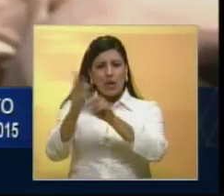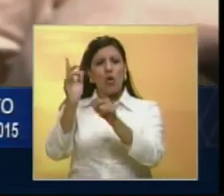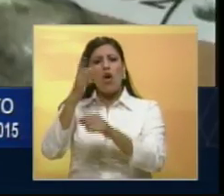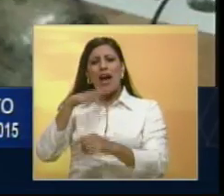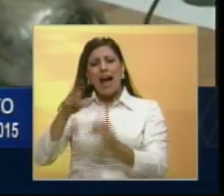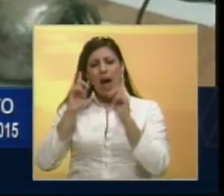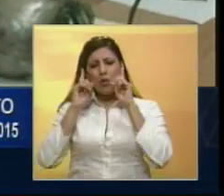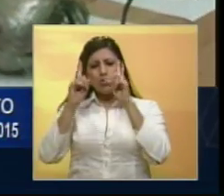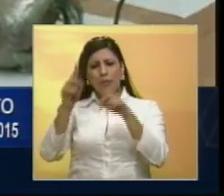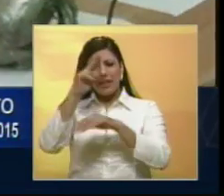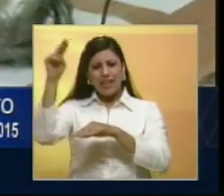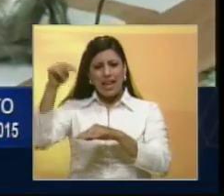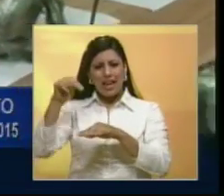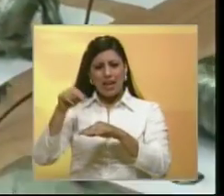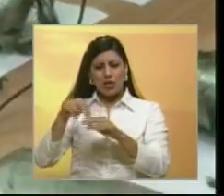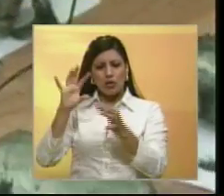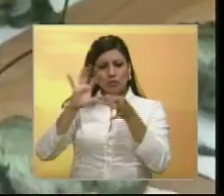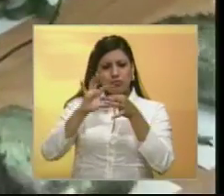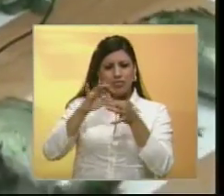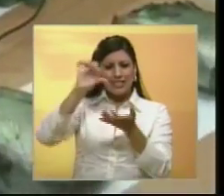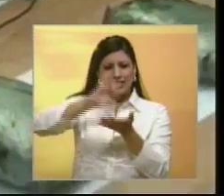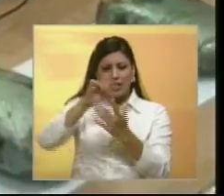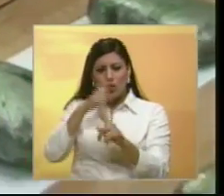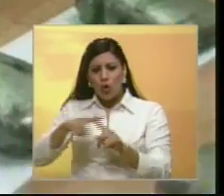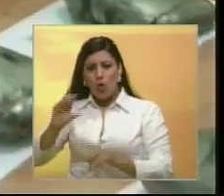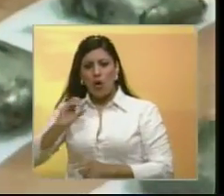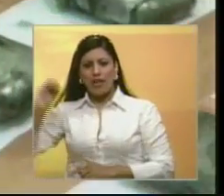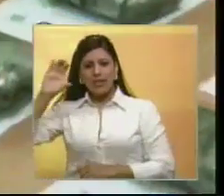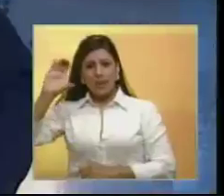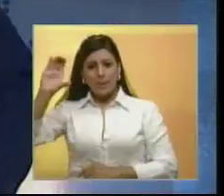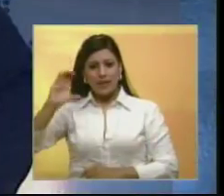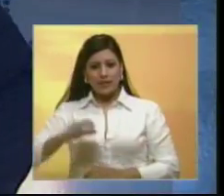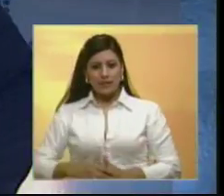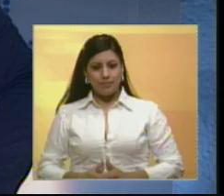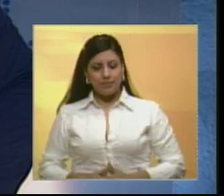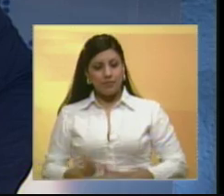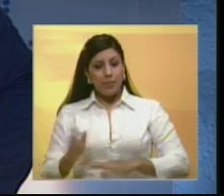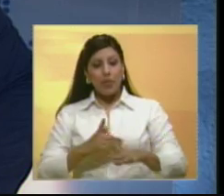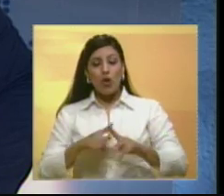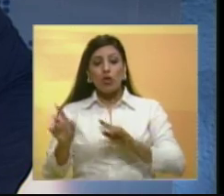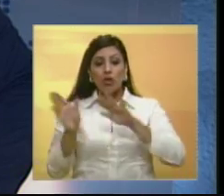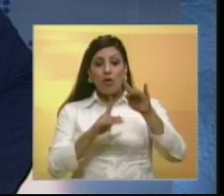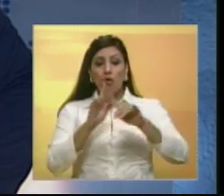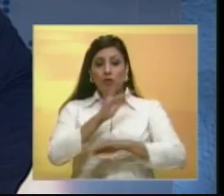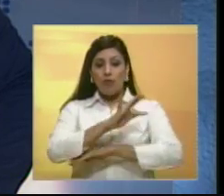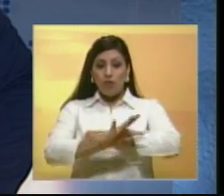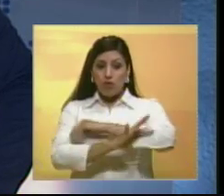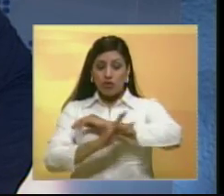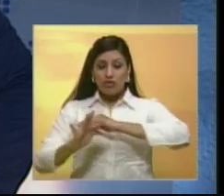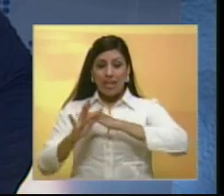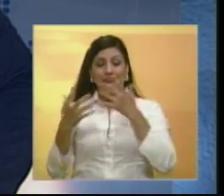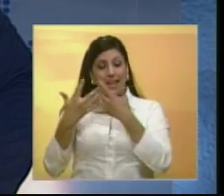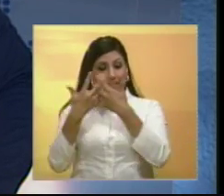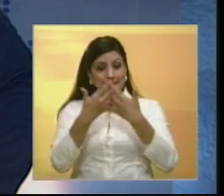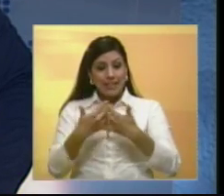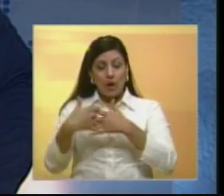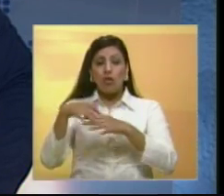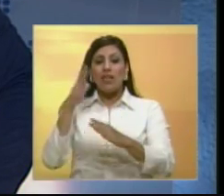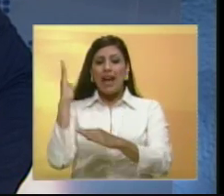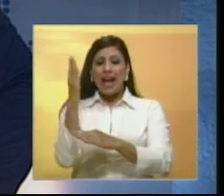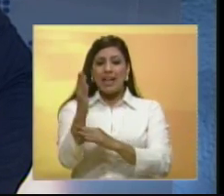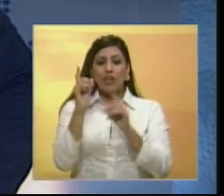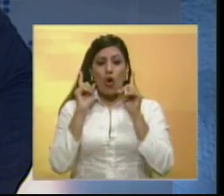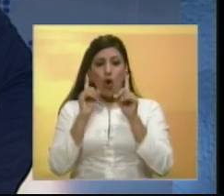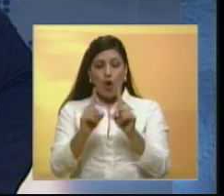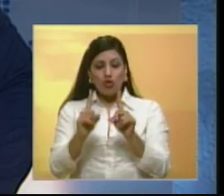en la carretera nacional que une el centro con el oriente del país. Y más allá de nuestras fronteras, Estados Unidos sancionó a